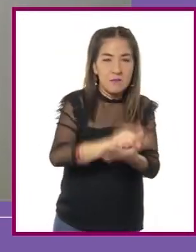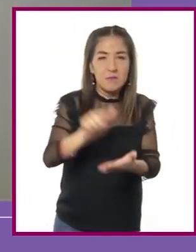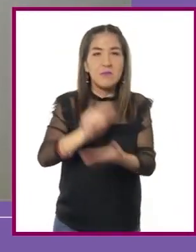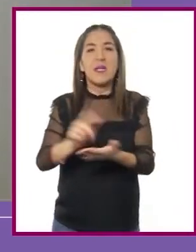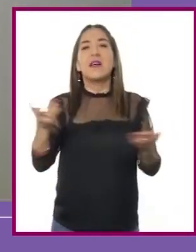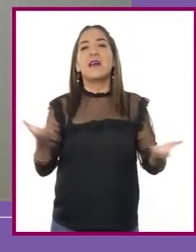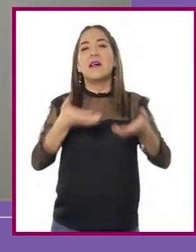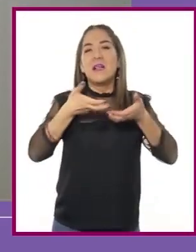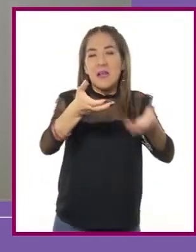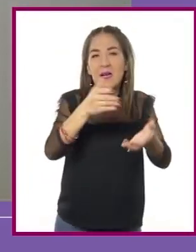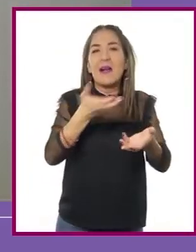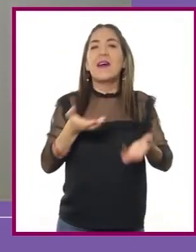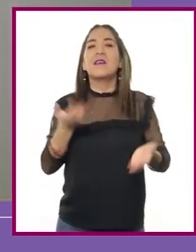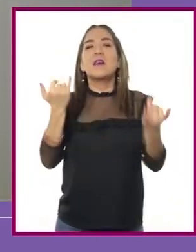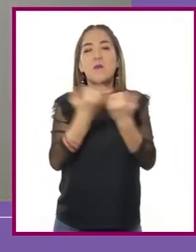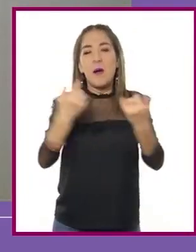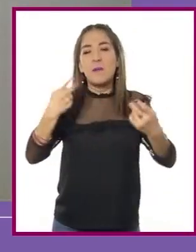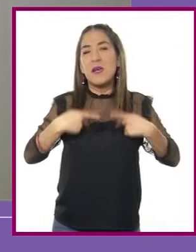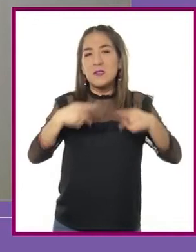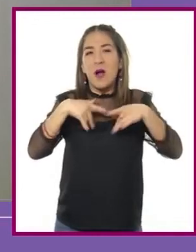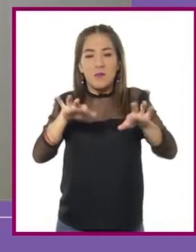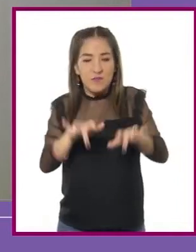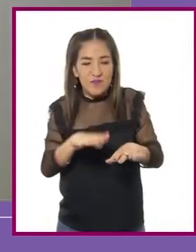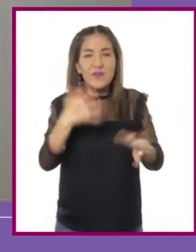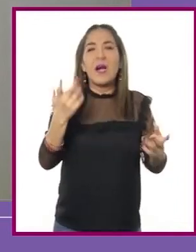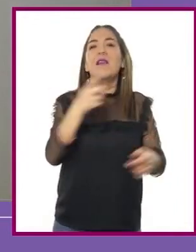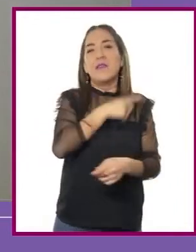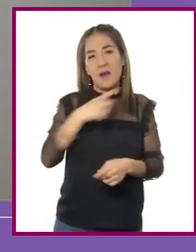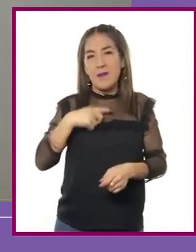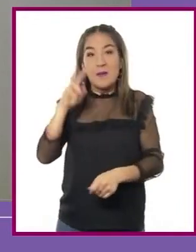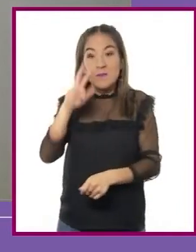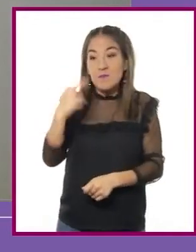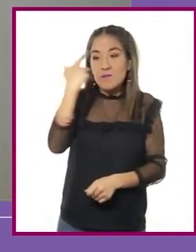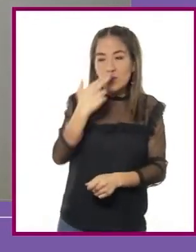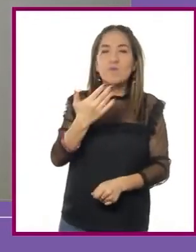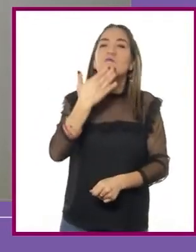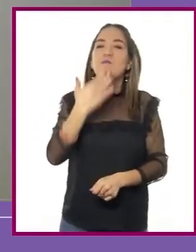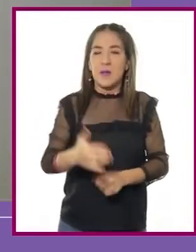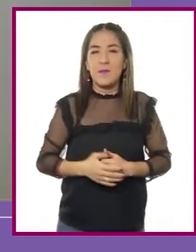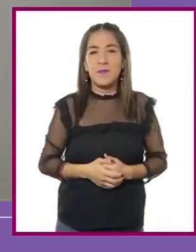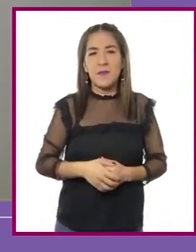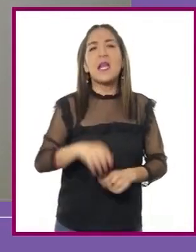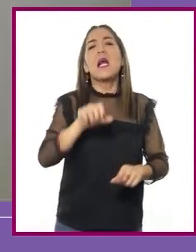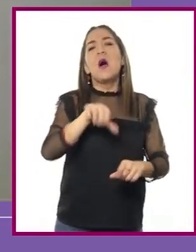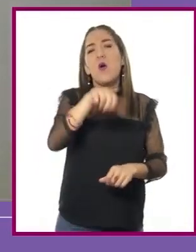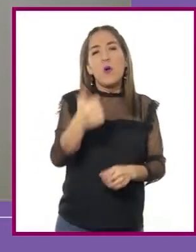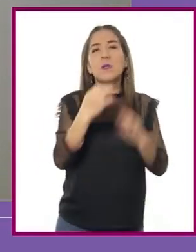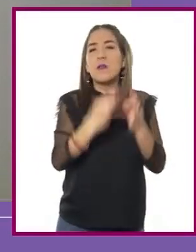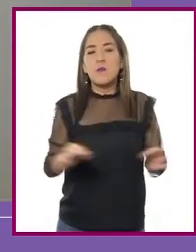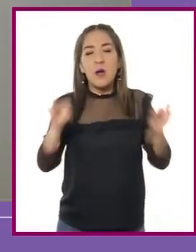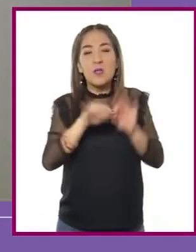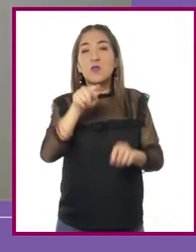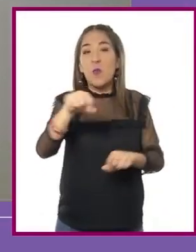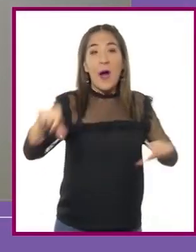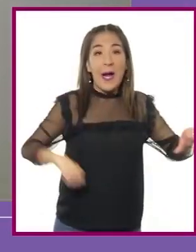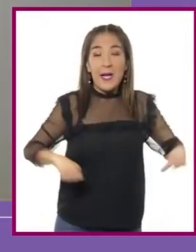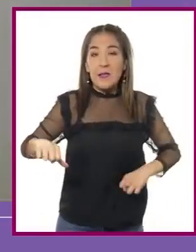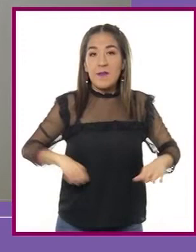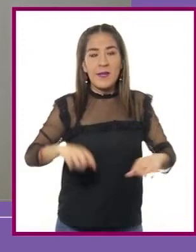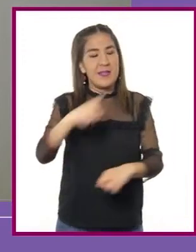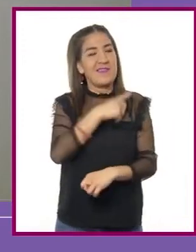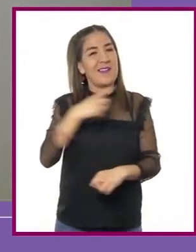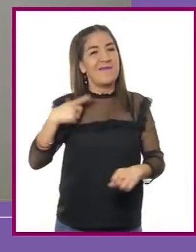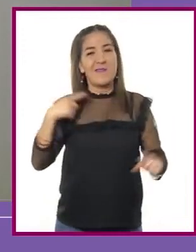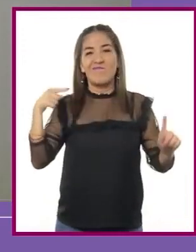personal de los registros civiles, entre muchos otros. Algo muy importante es que su actuación debe ceñirse a su